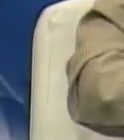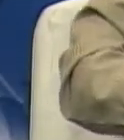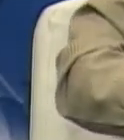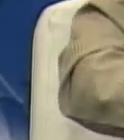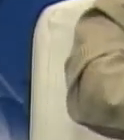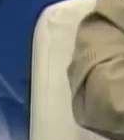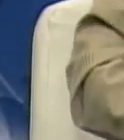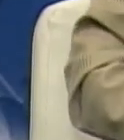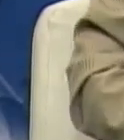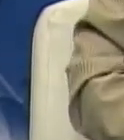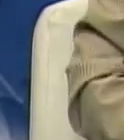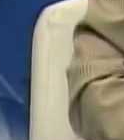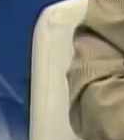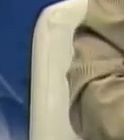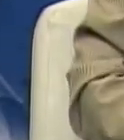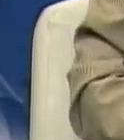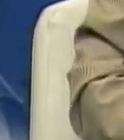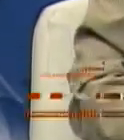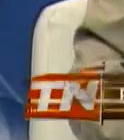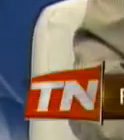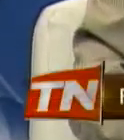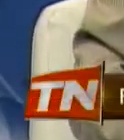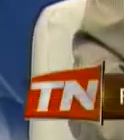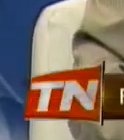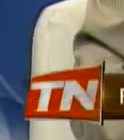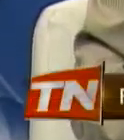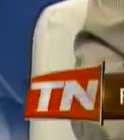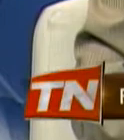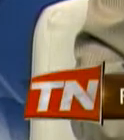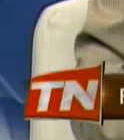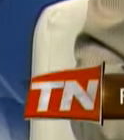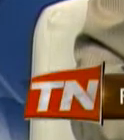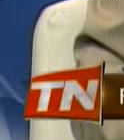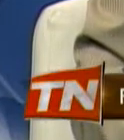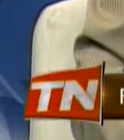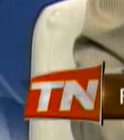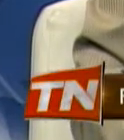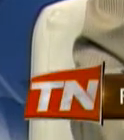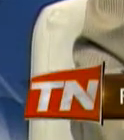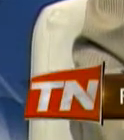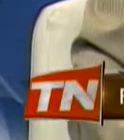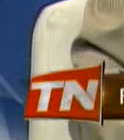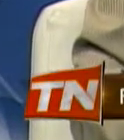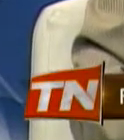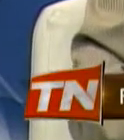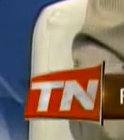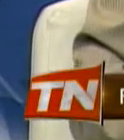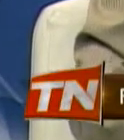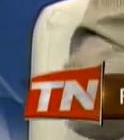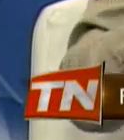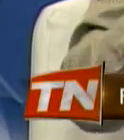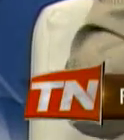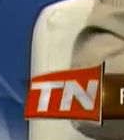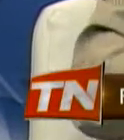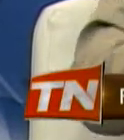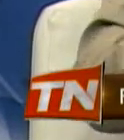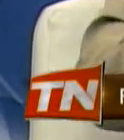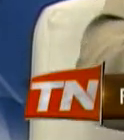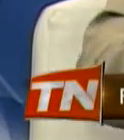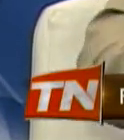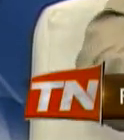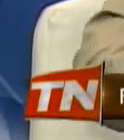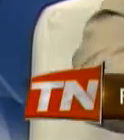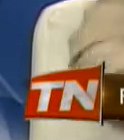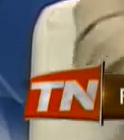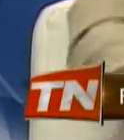Amigos televidentes, iniciamos las entrevistas. Está con nosotros la doctora Rosalía Arteaga, ex presidenta de la República, ex vicepresidenta de la República, con quien dialogaremos a propósito